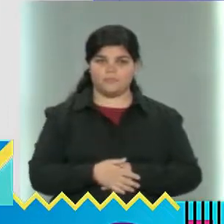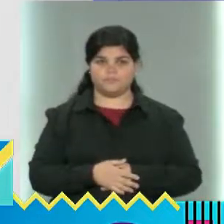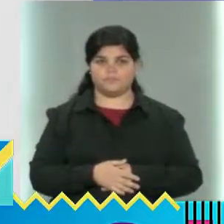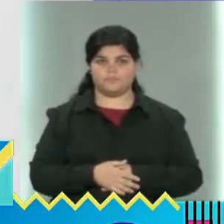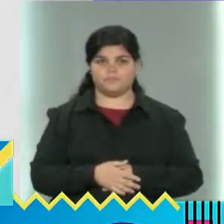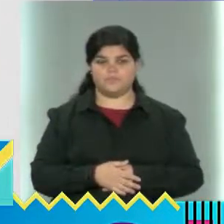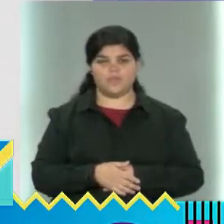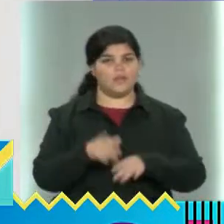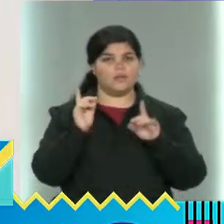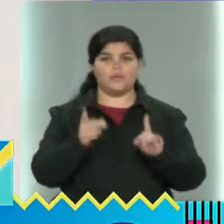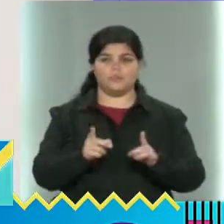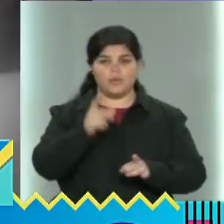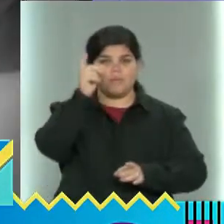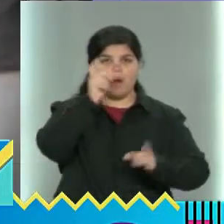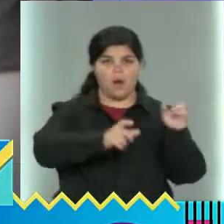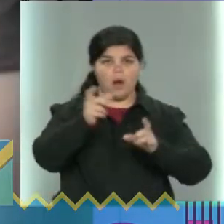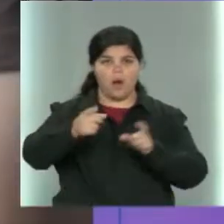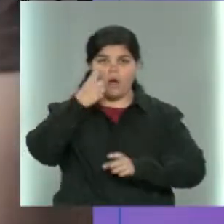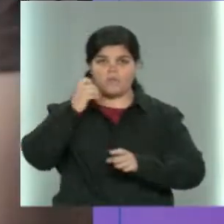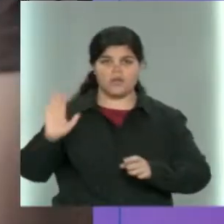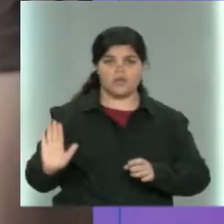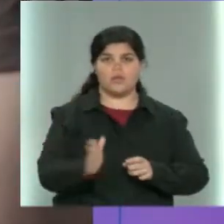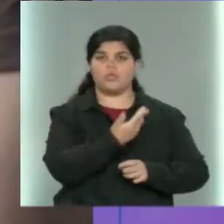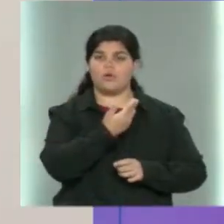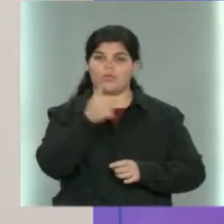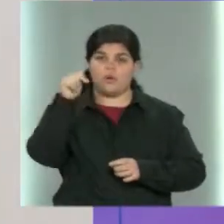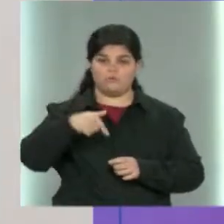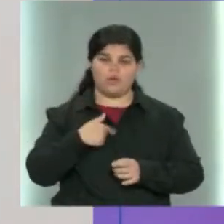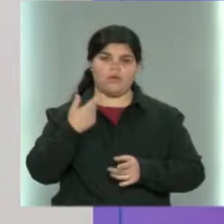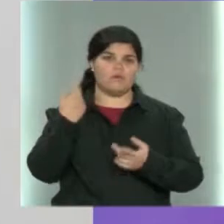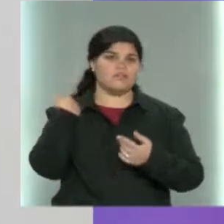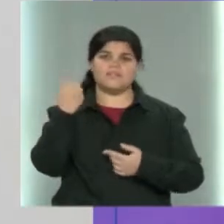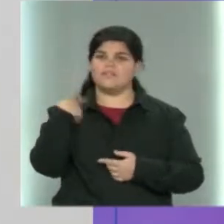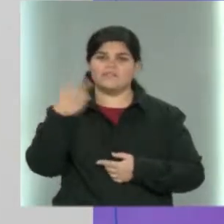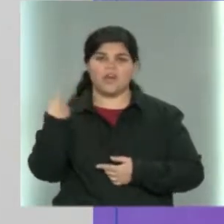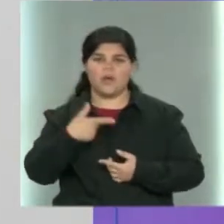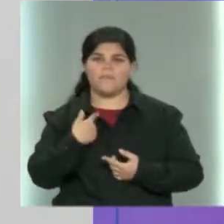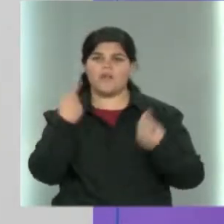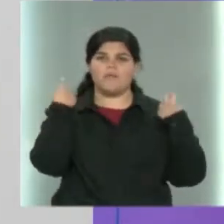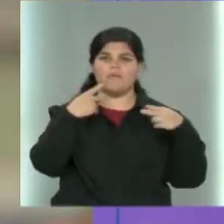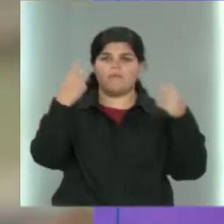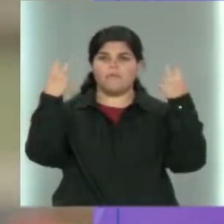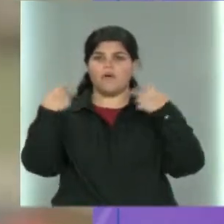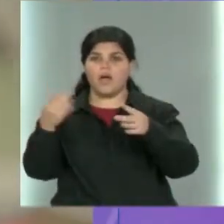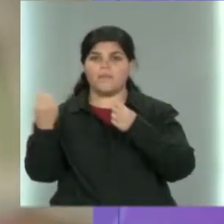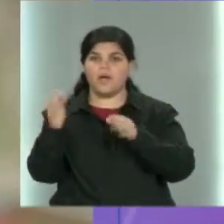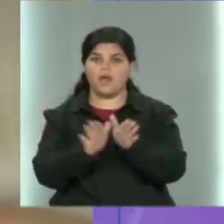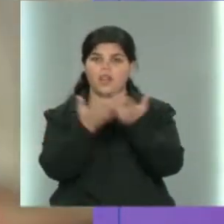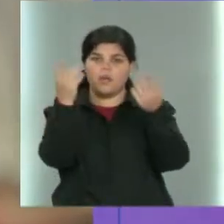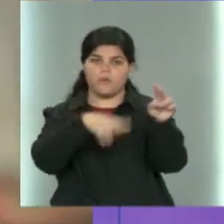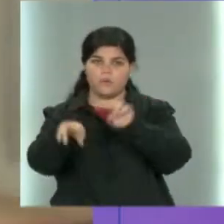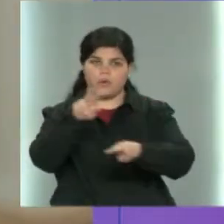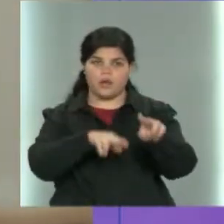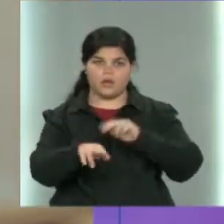Como todos los hombres de la biblioteca, he viajado en mi juventud. He peregrinado en busca de un libro. Los